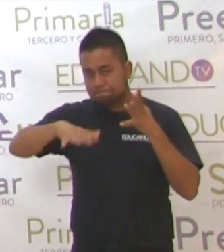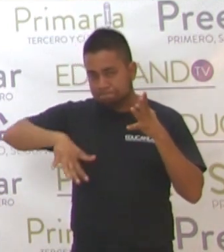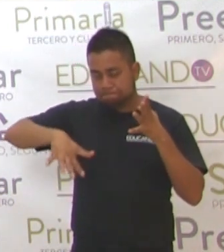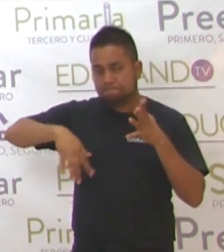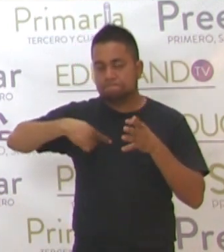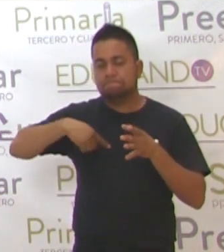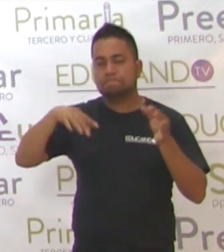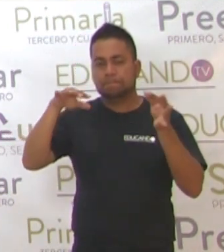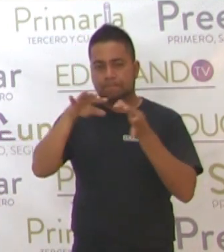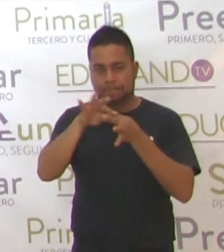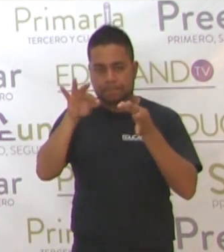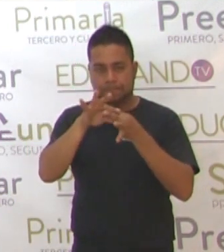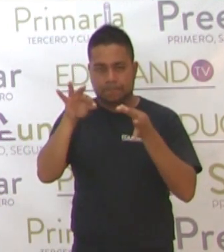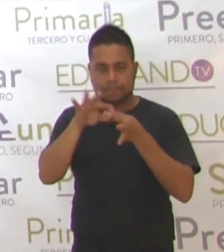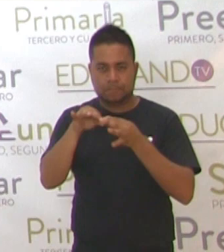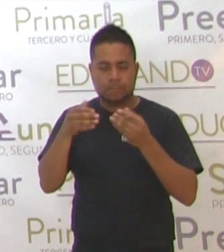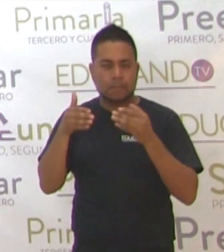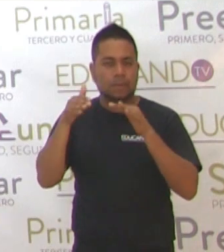los